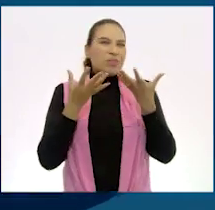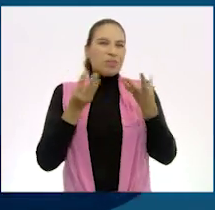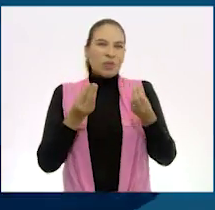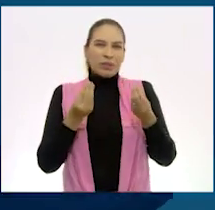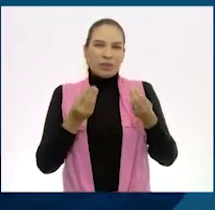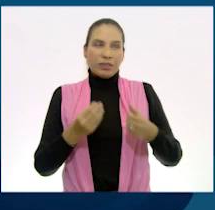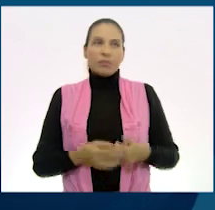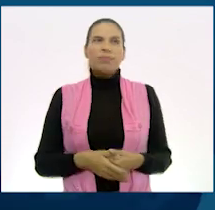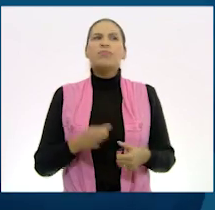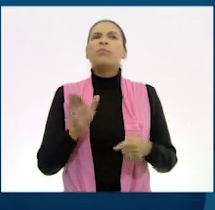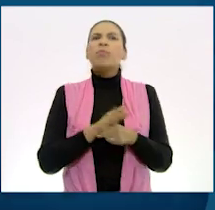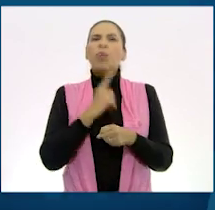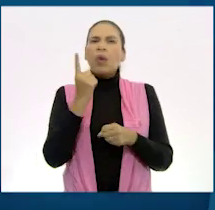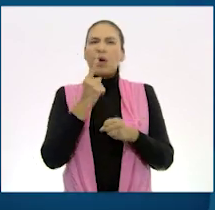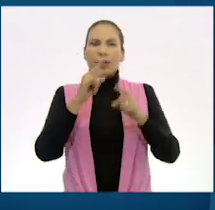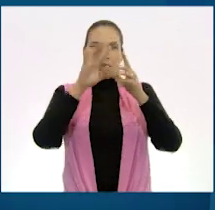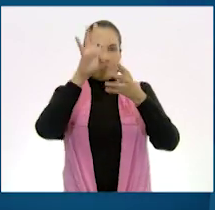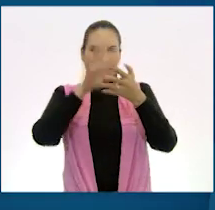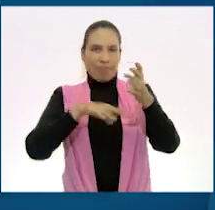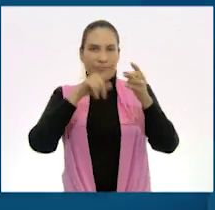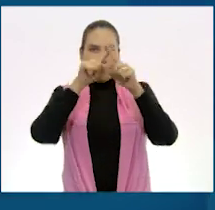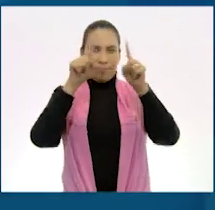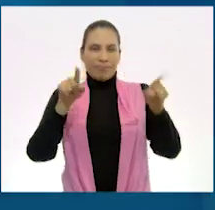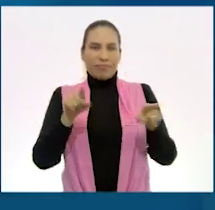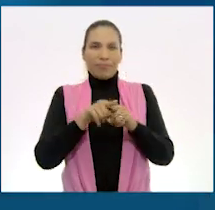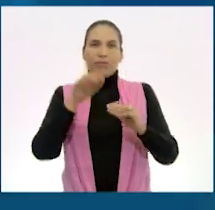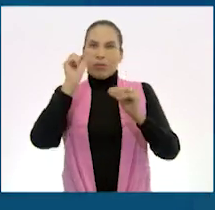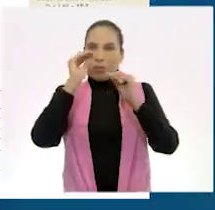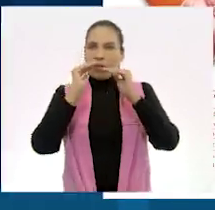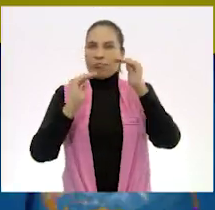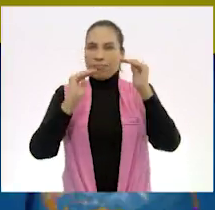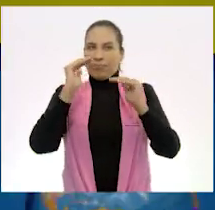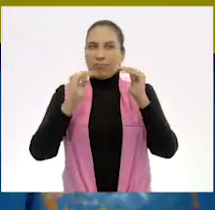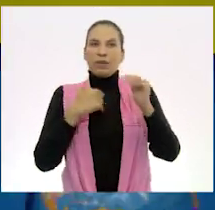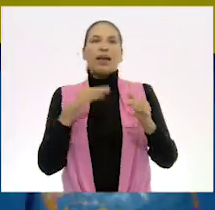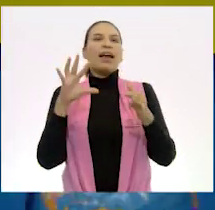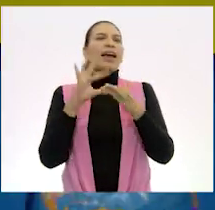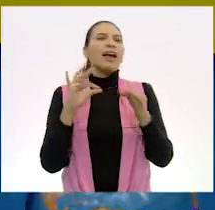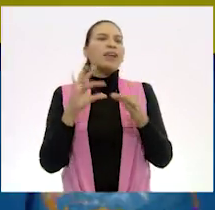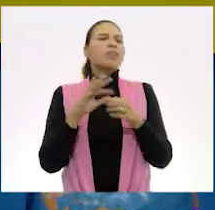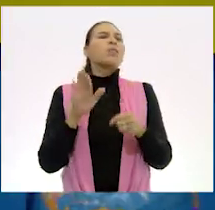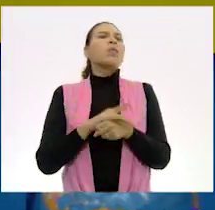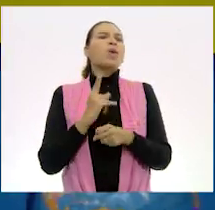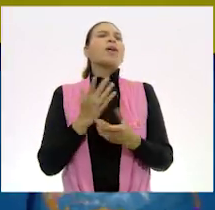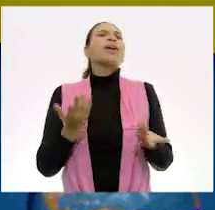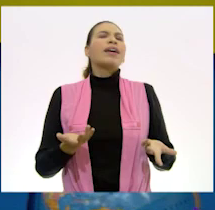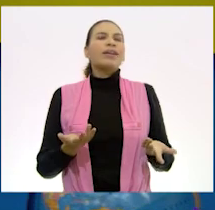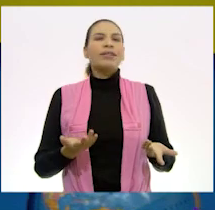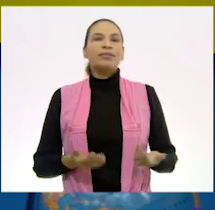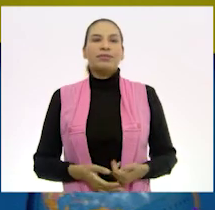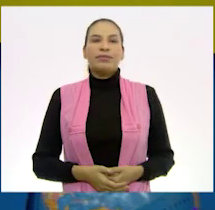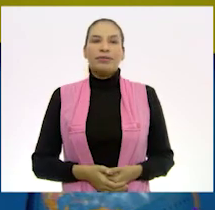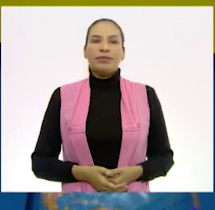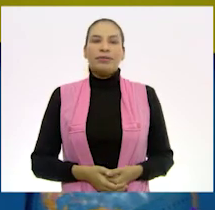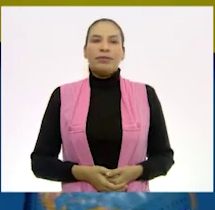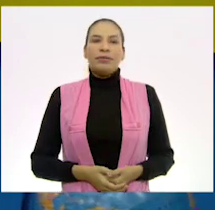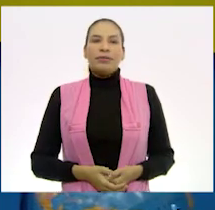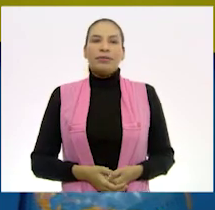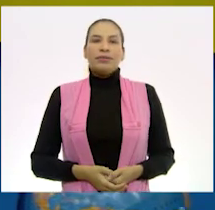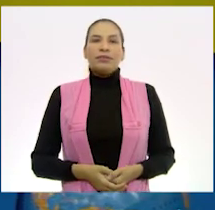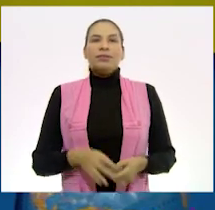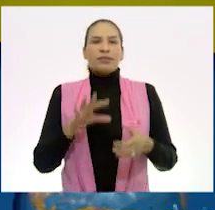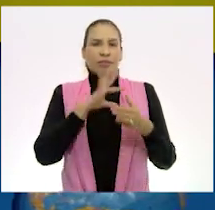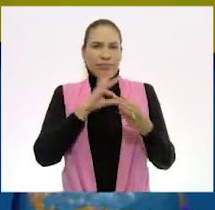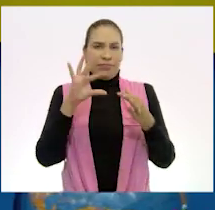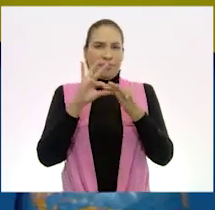atención porque la tabla va a variar un poco y ahorita les voy a explicar por qué. Bien, Ton, ¿me